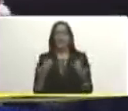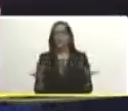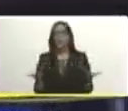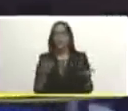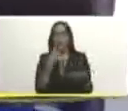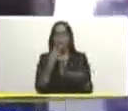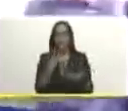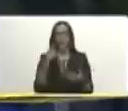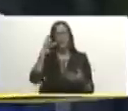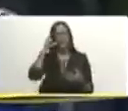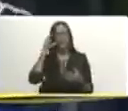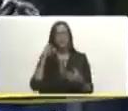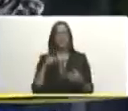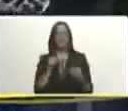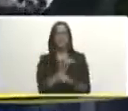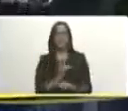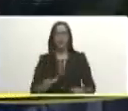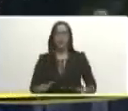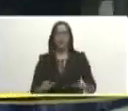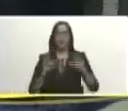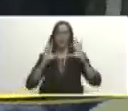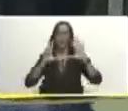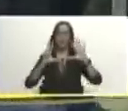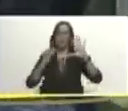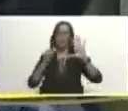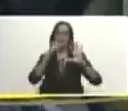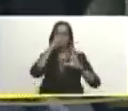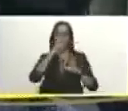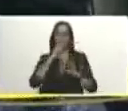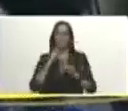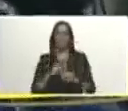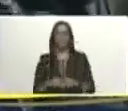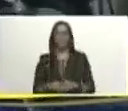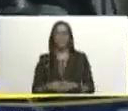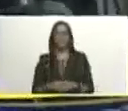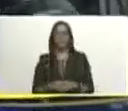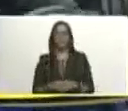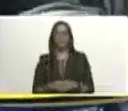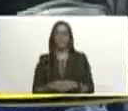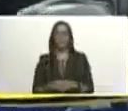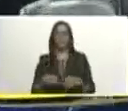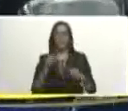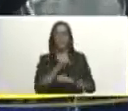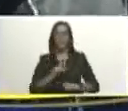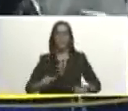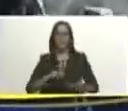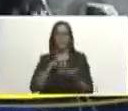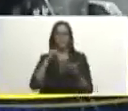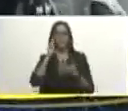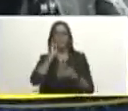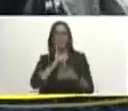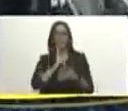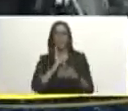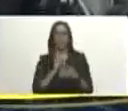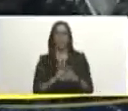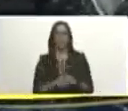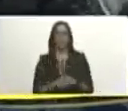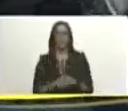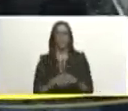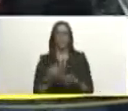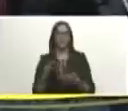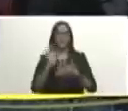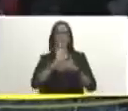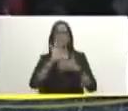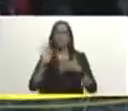en el Día de la Guardia Nacional, 86 años. Una de la Nacional Bolivariana. Del equipo de Frontera Francotirador,